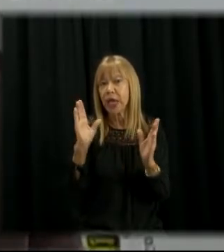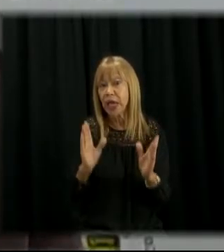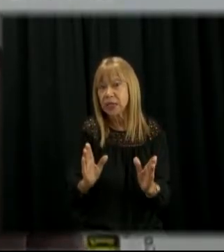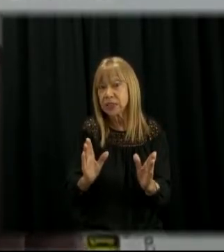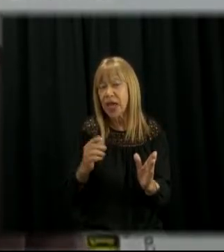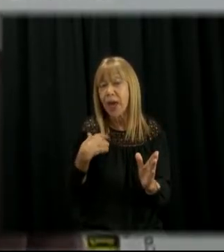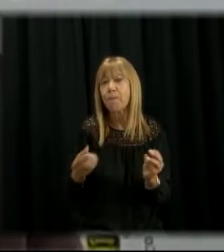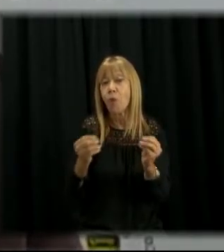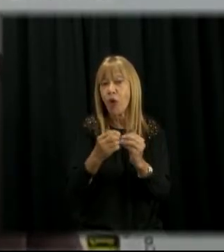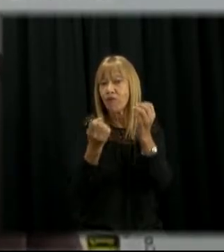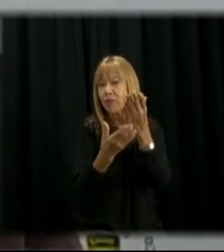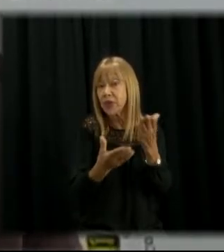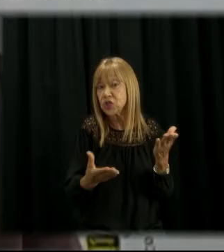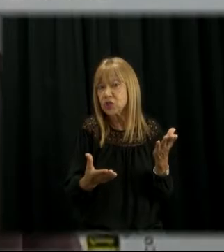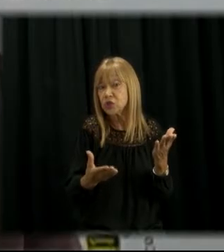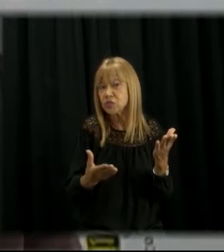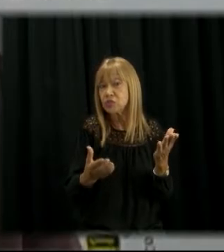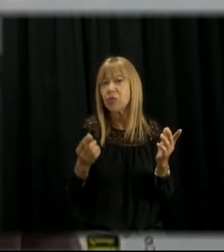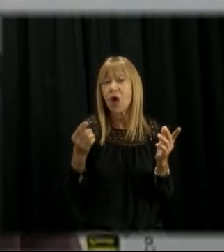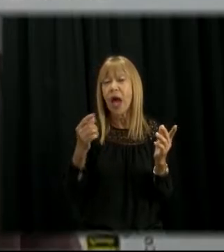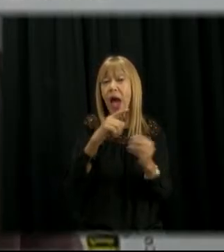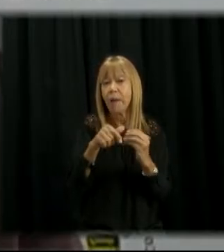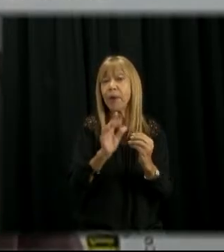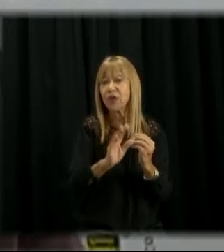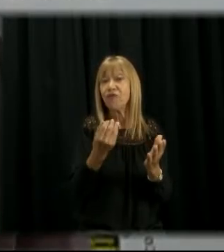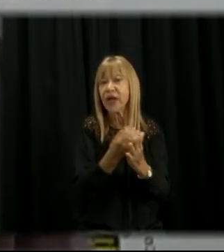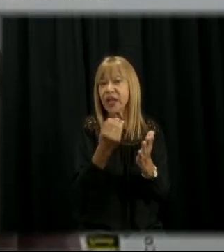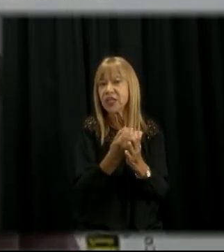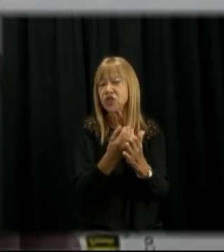Los puertorriqueños tienen más información con respecto